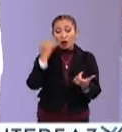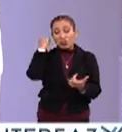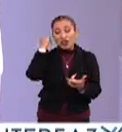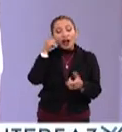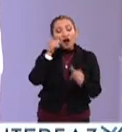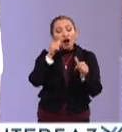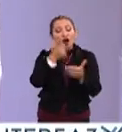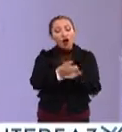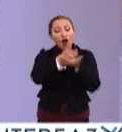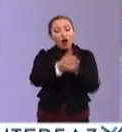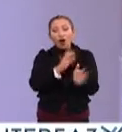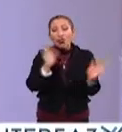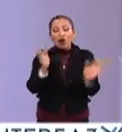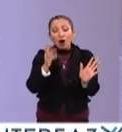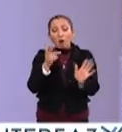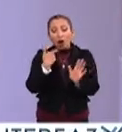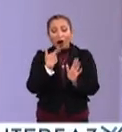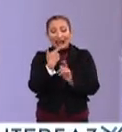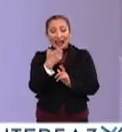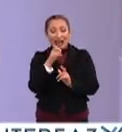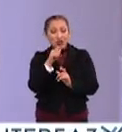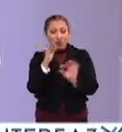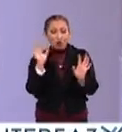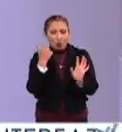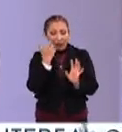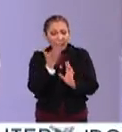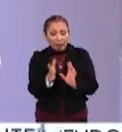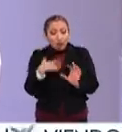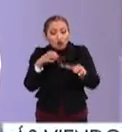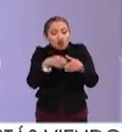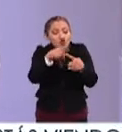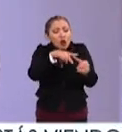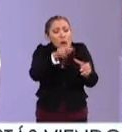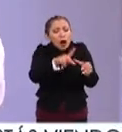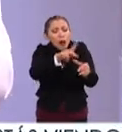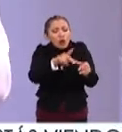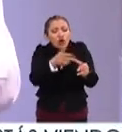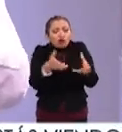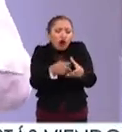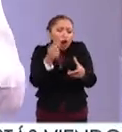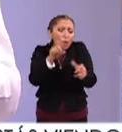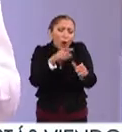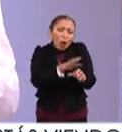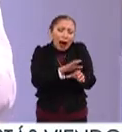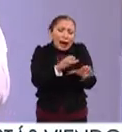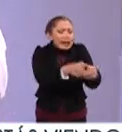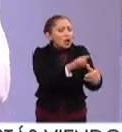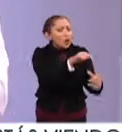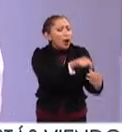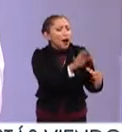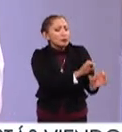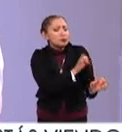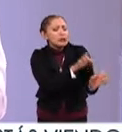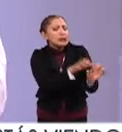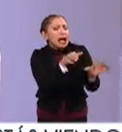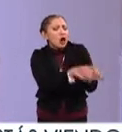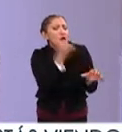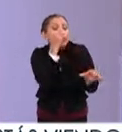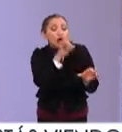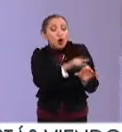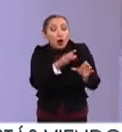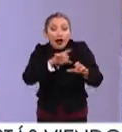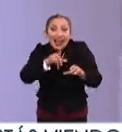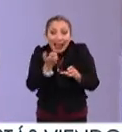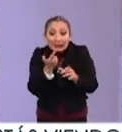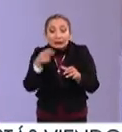indigenista, no es un enfoque de gueto. Nosotros no buscamos encasillar a los pueblos originarios en un rincón o en una cierta idea, sino que